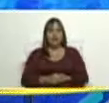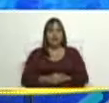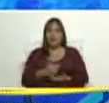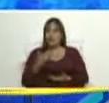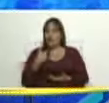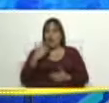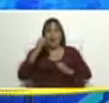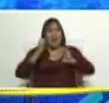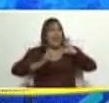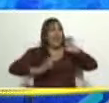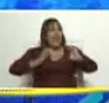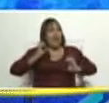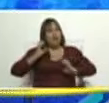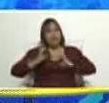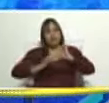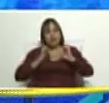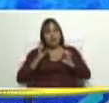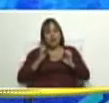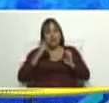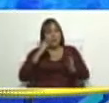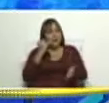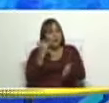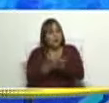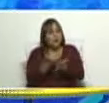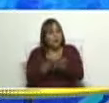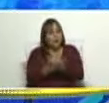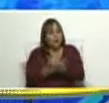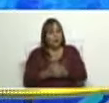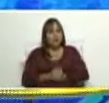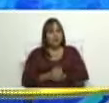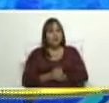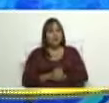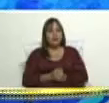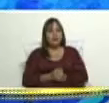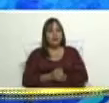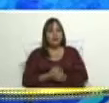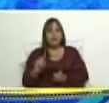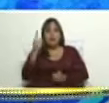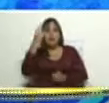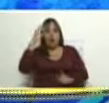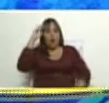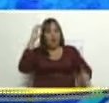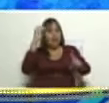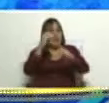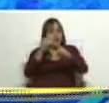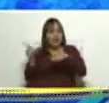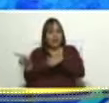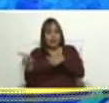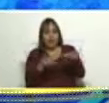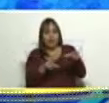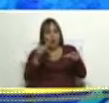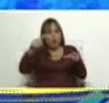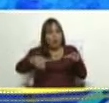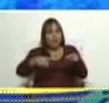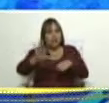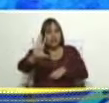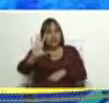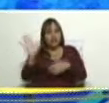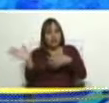emoción constatar que hemos cumplido la primera meta y que hoy 5 de